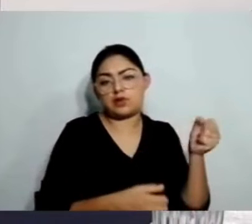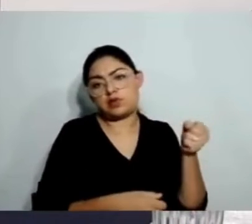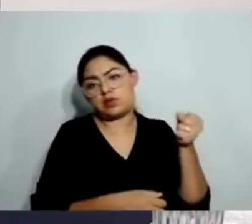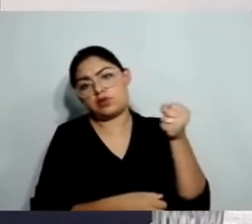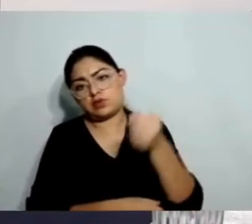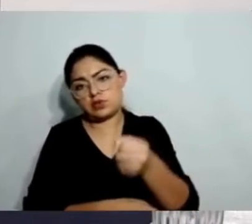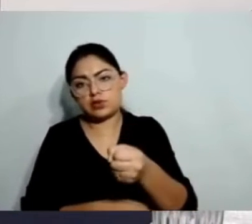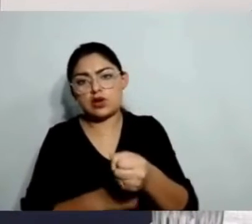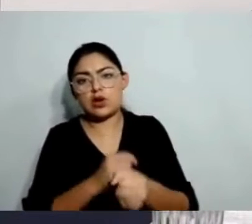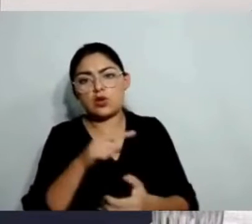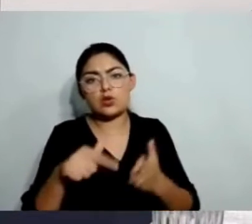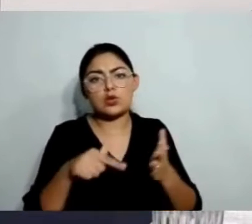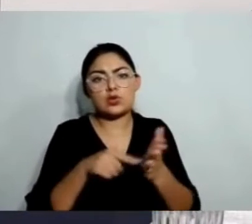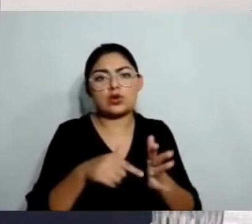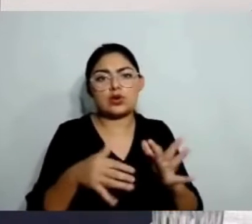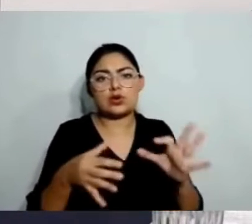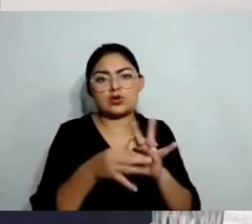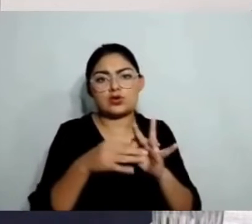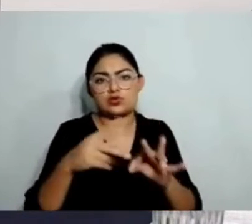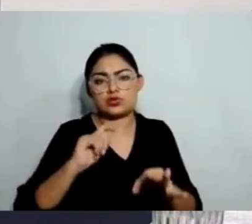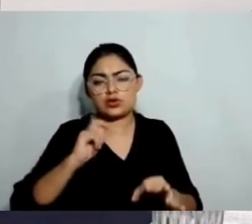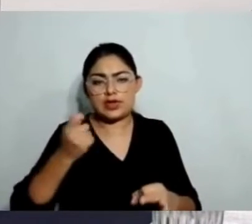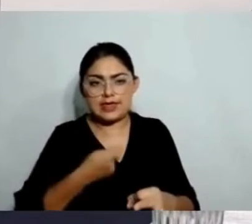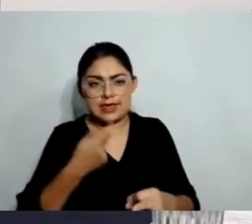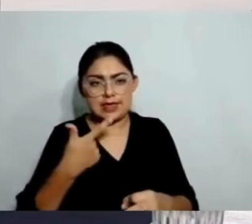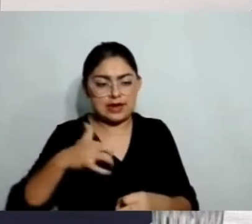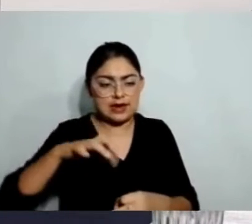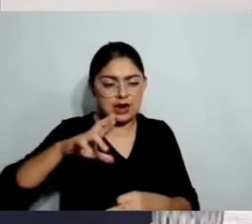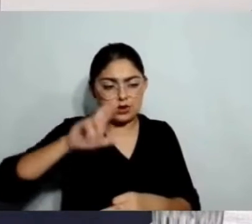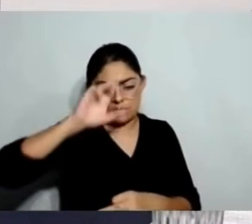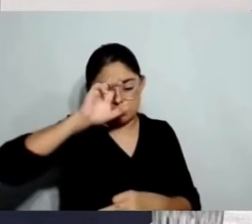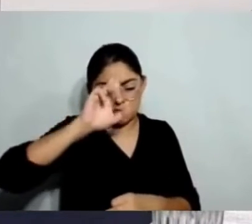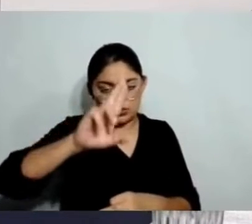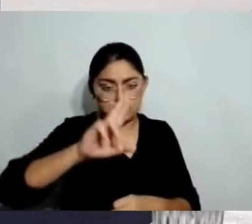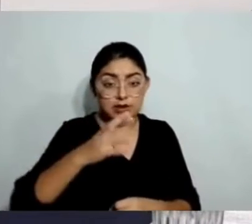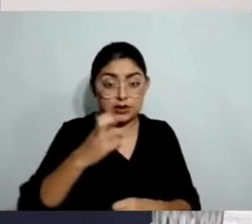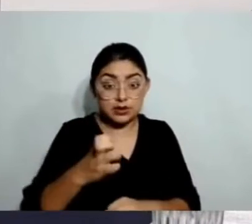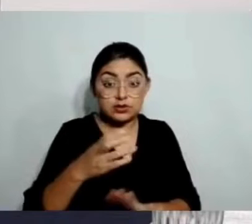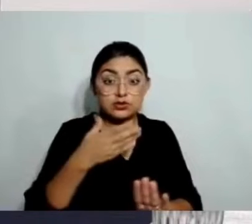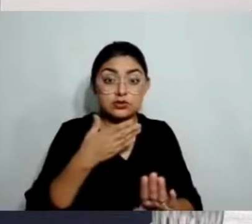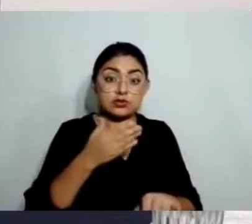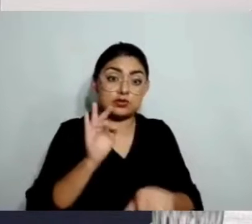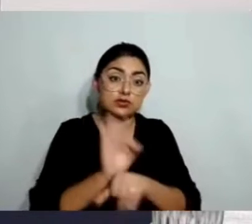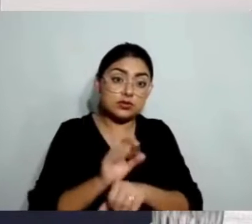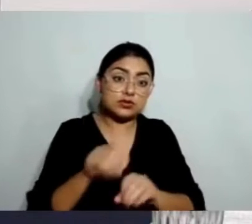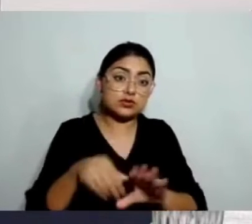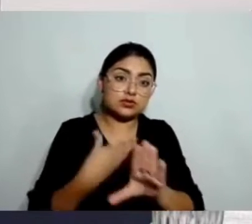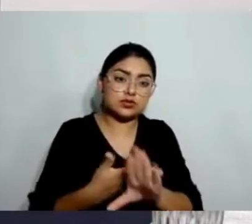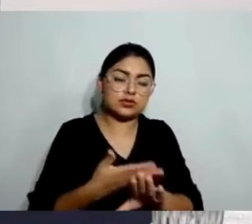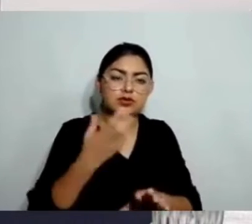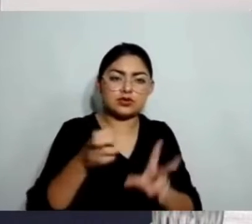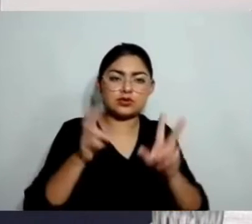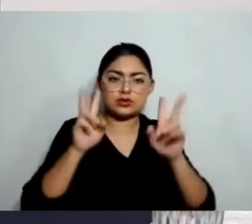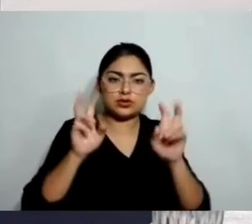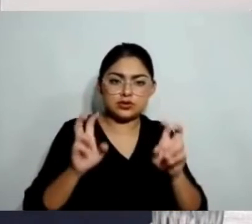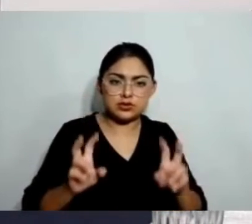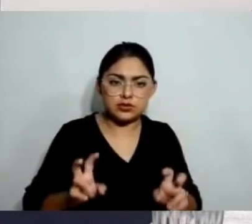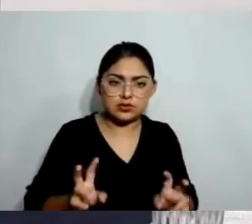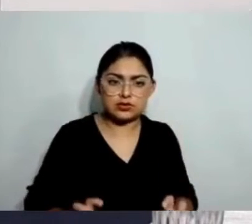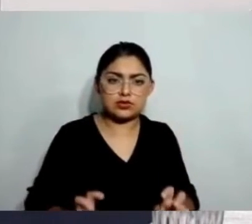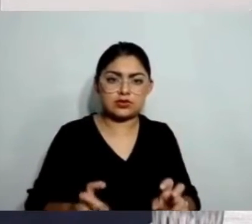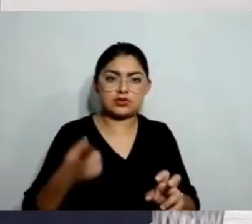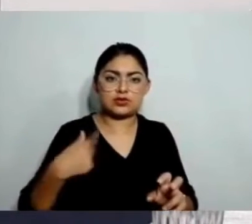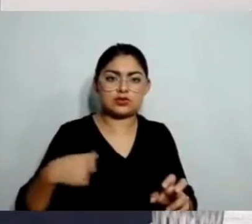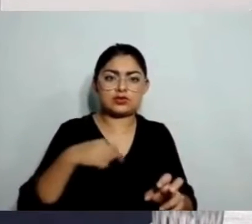vaya de acuerdo con su identidad de género Entonces no son temas que hayamos encontrado haí A ver vamos a buscar la